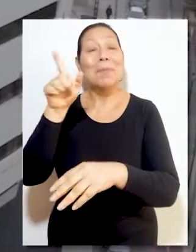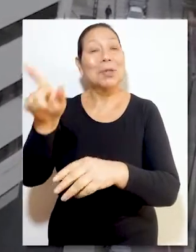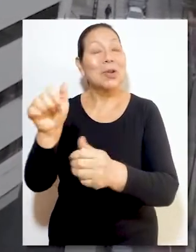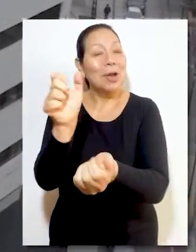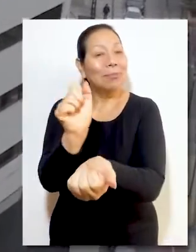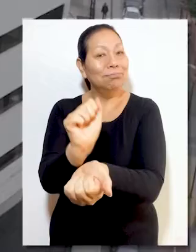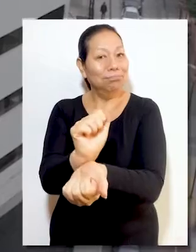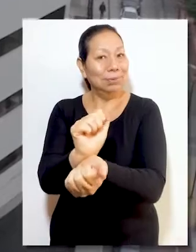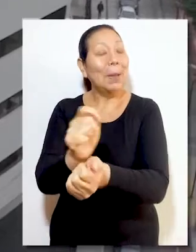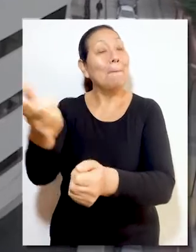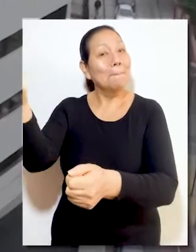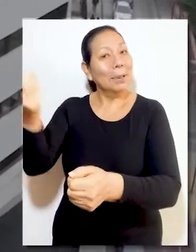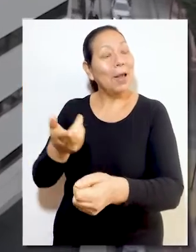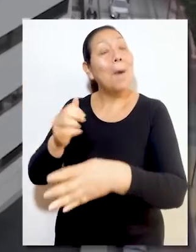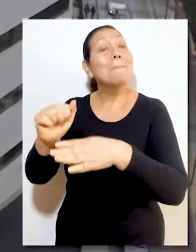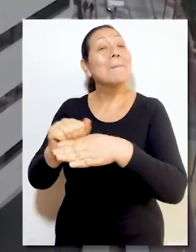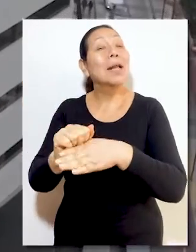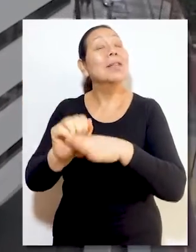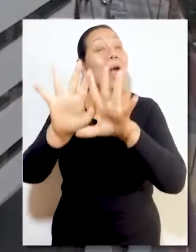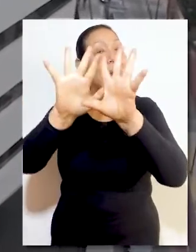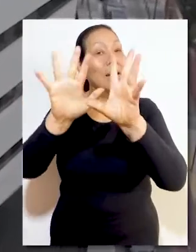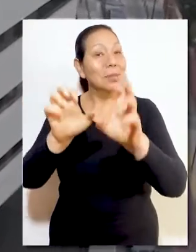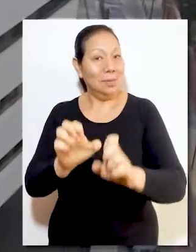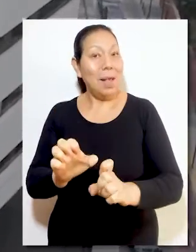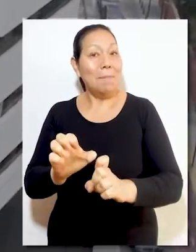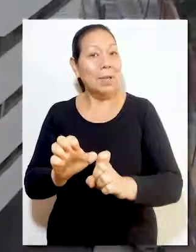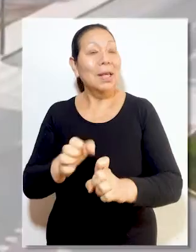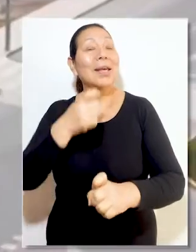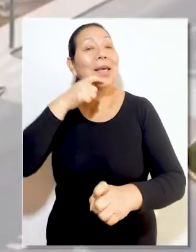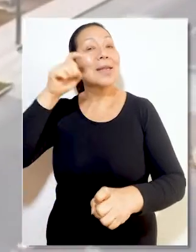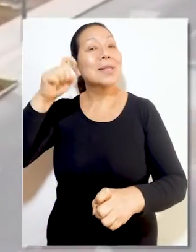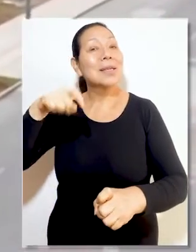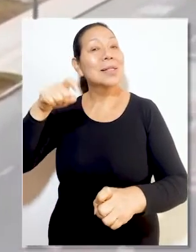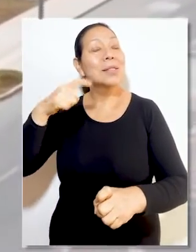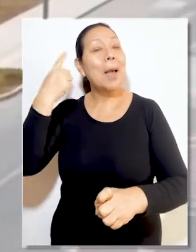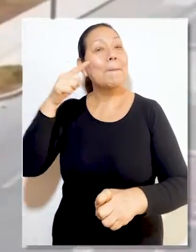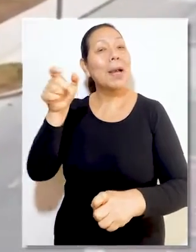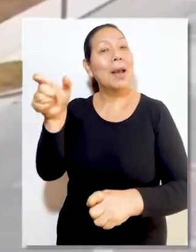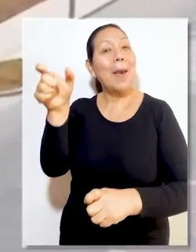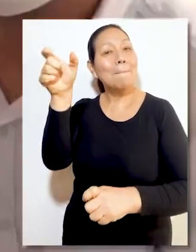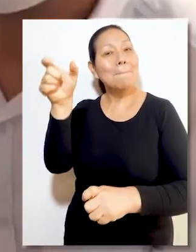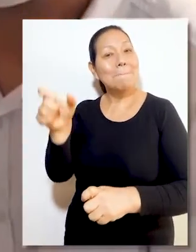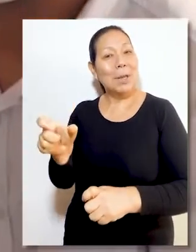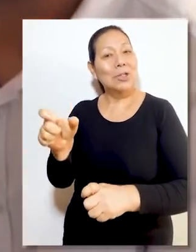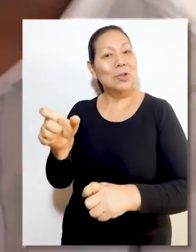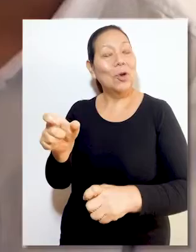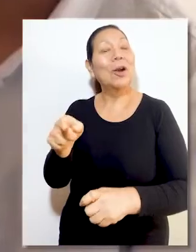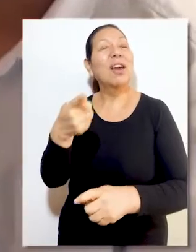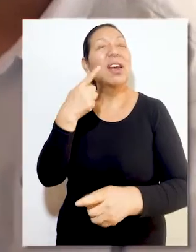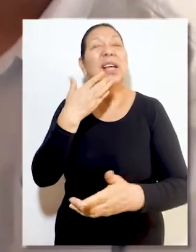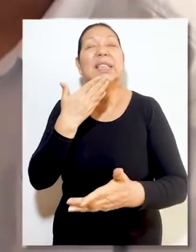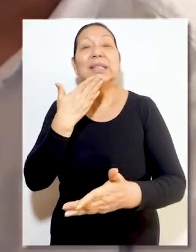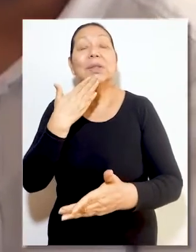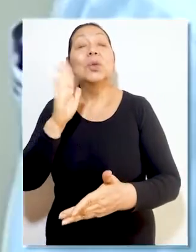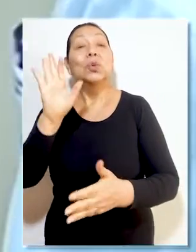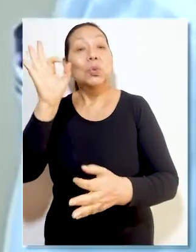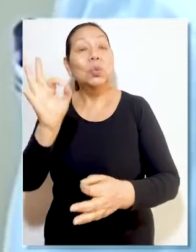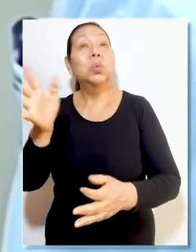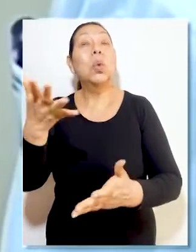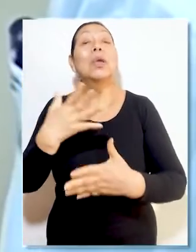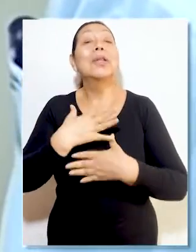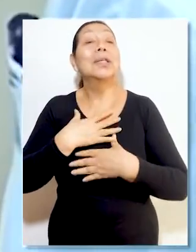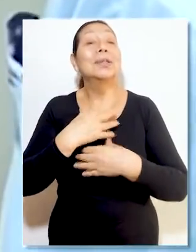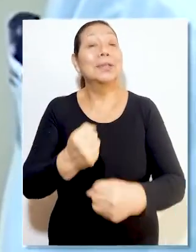que traten al favorecido deben disponer que se le practique los exámenes y las pruebas que consideren pertinentes a fin de que